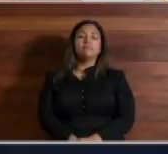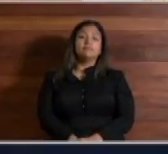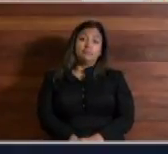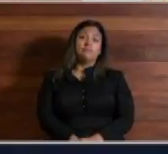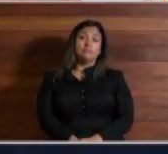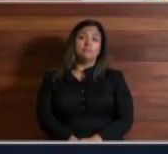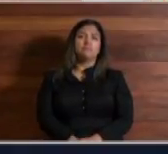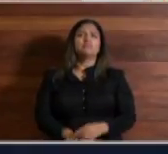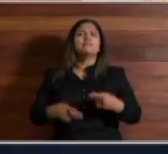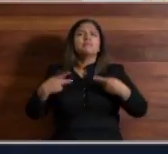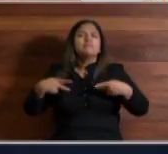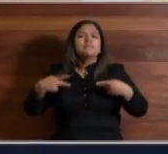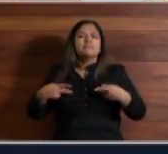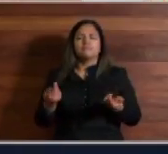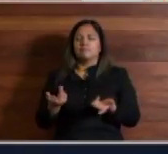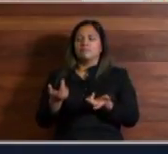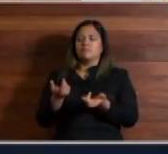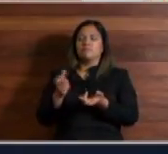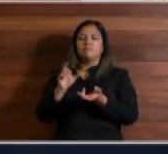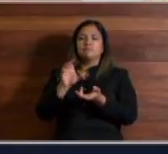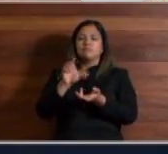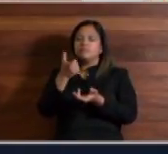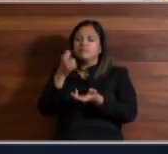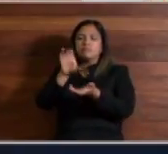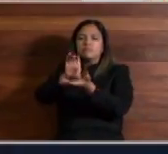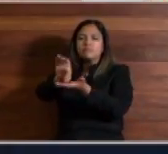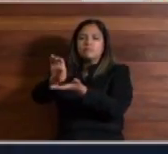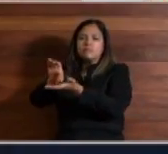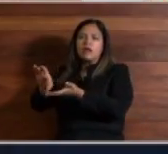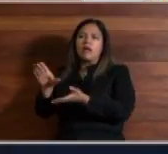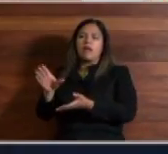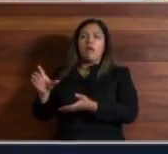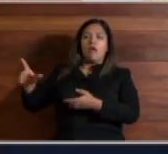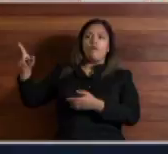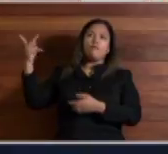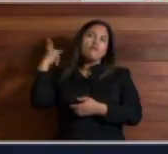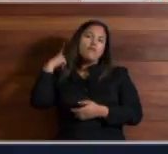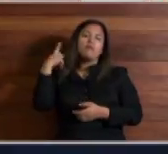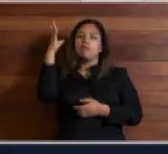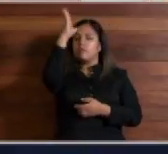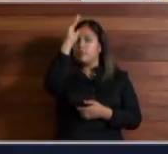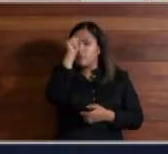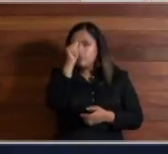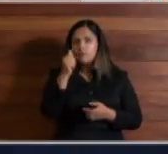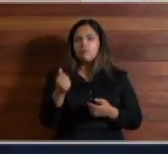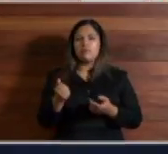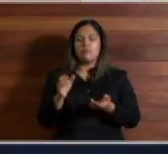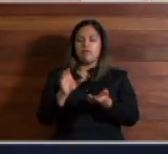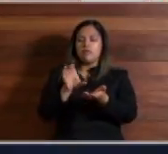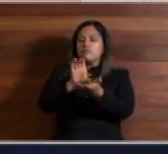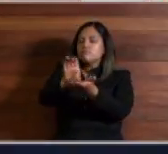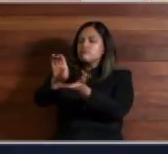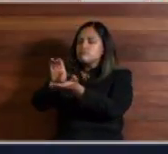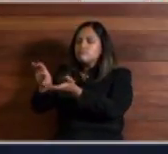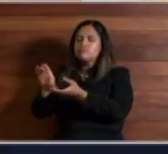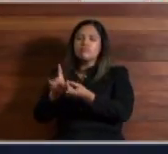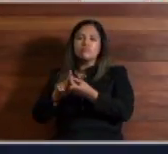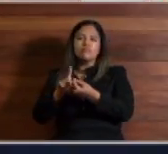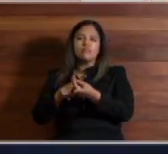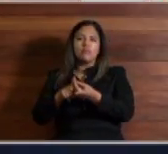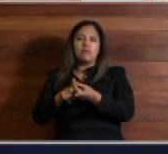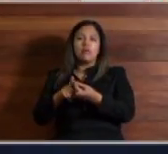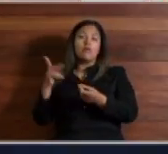Idea central es que las finanzas públicas es expresión de un acuerdo político, el presupuesto de egresos, sin duda, es el gran